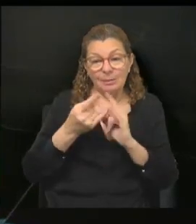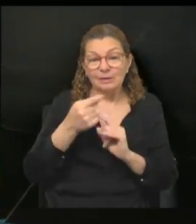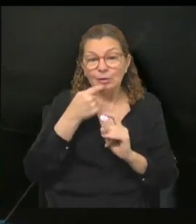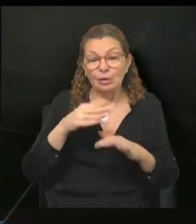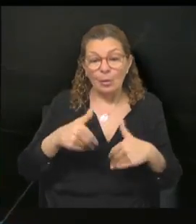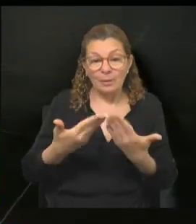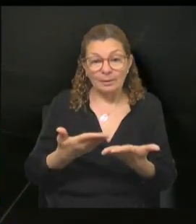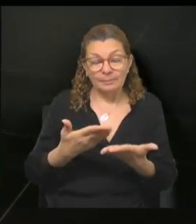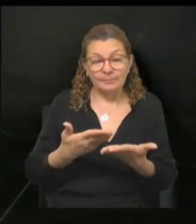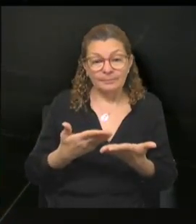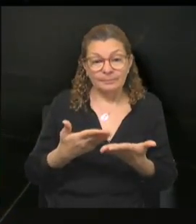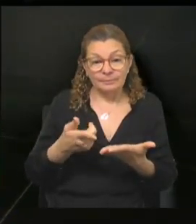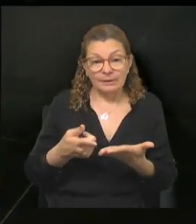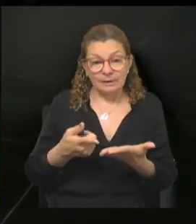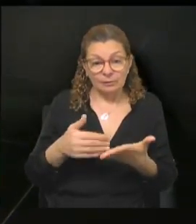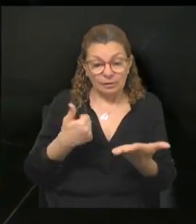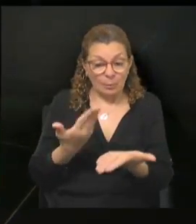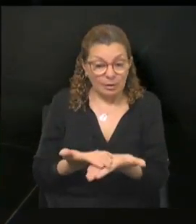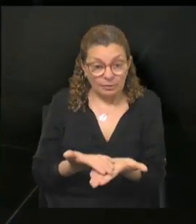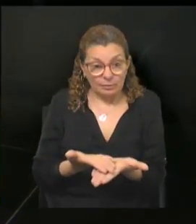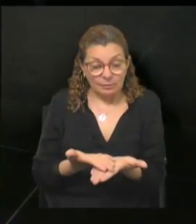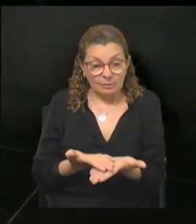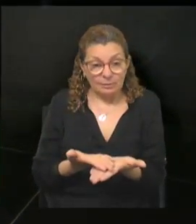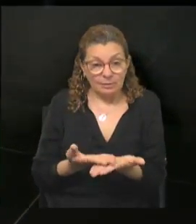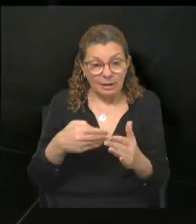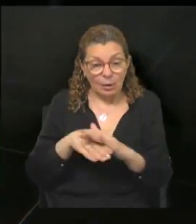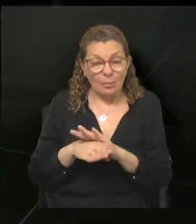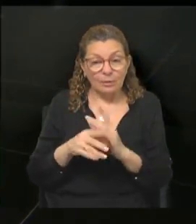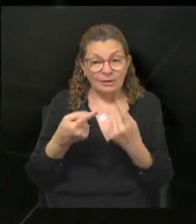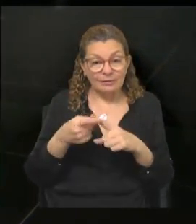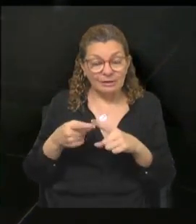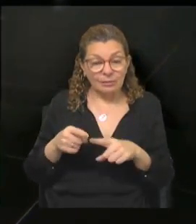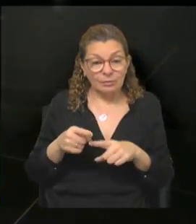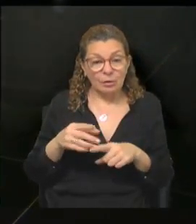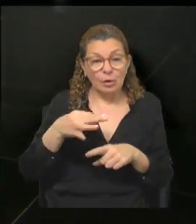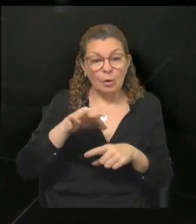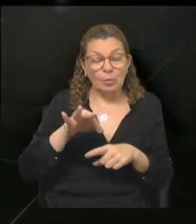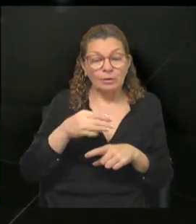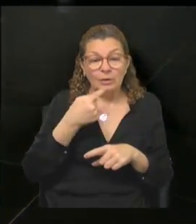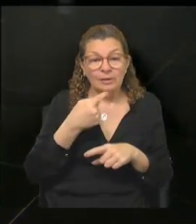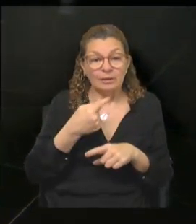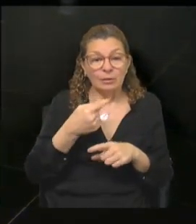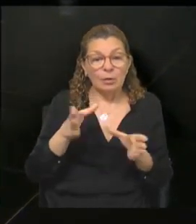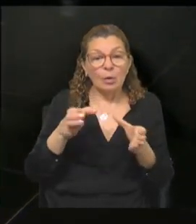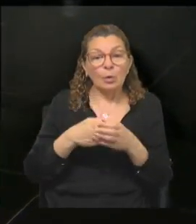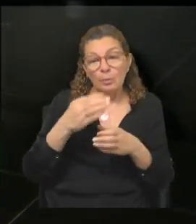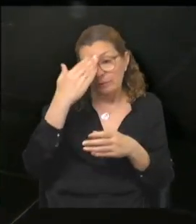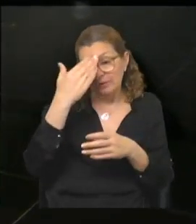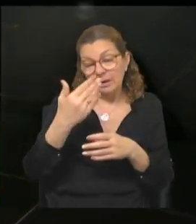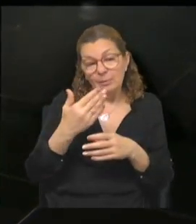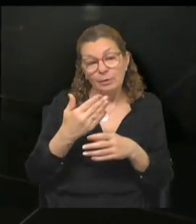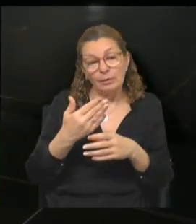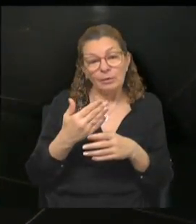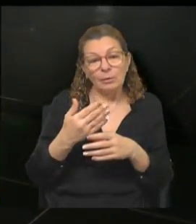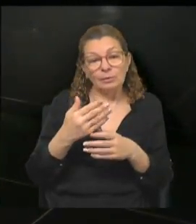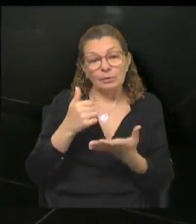dijo queremos que aporten que nos que incorporen cosas lo único que hubo de parte de la delegación del frente en en la